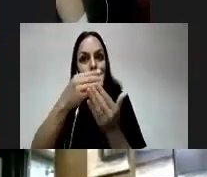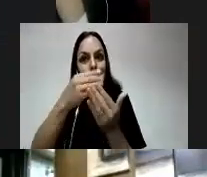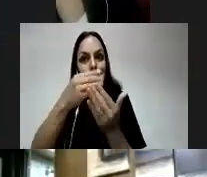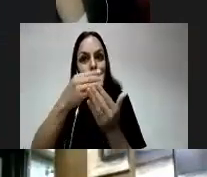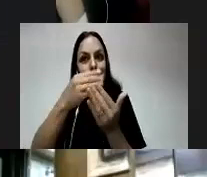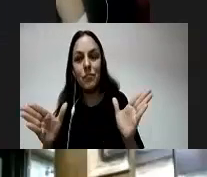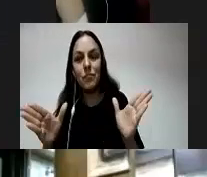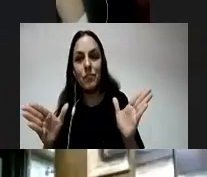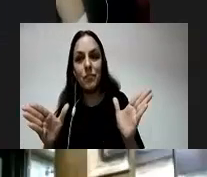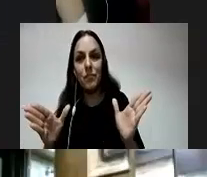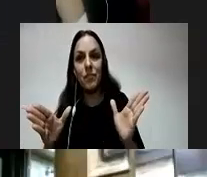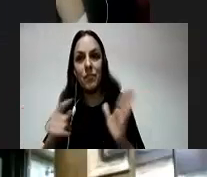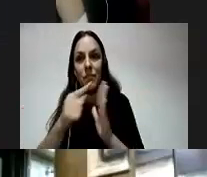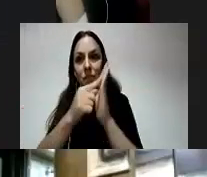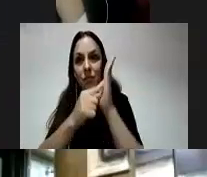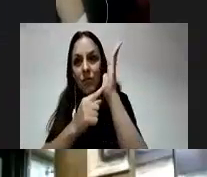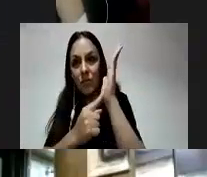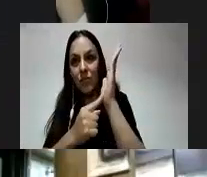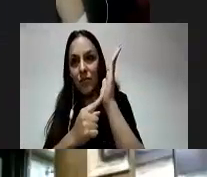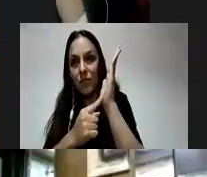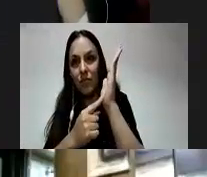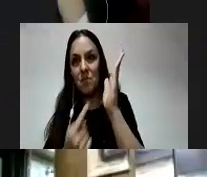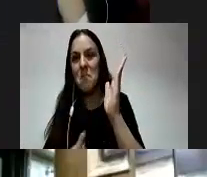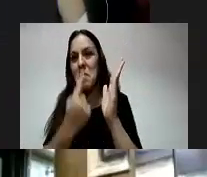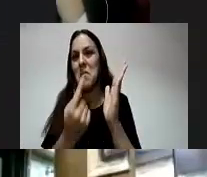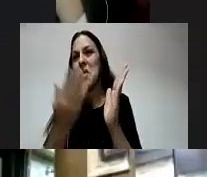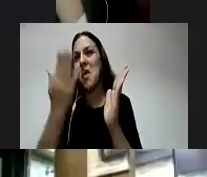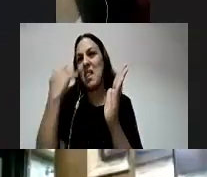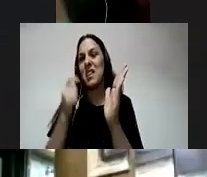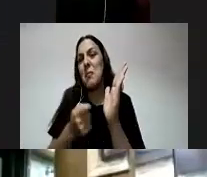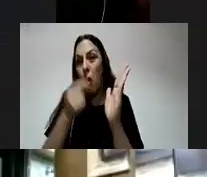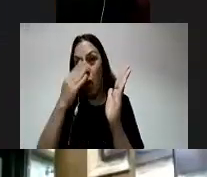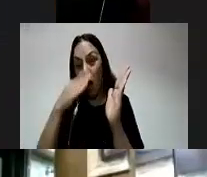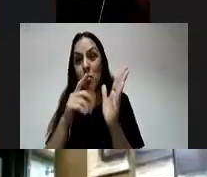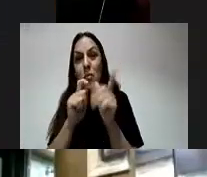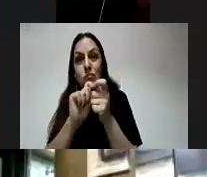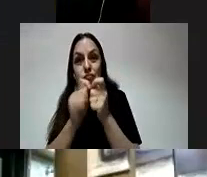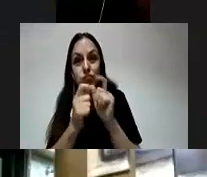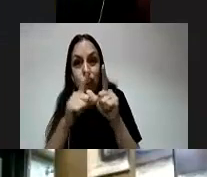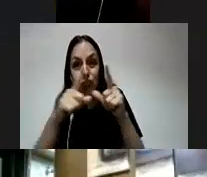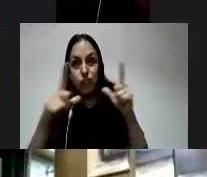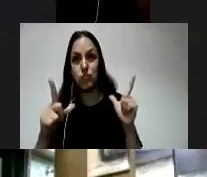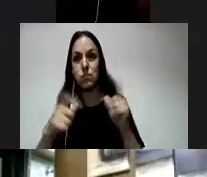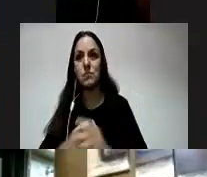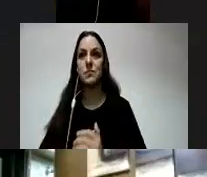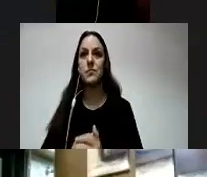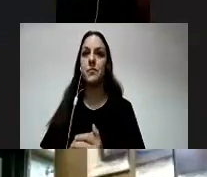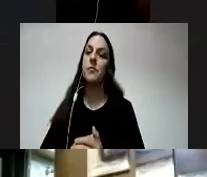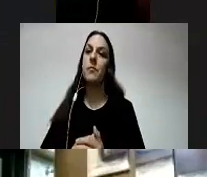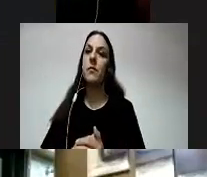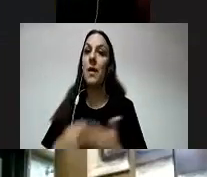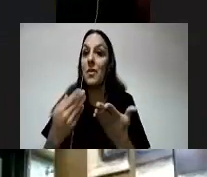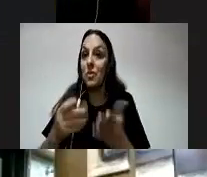el legislador fue ampliando el beneficio previsto originalmente para mejorar la situación de aquellas personas y de tal modo asegurarles una